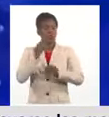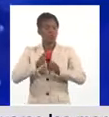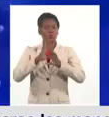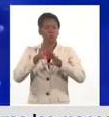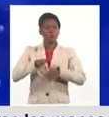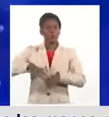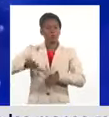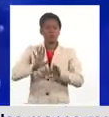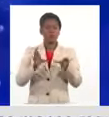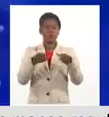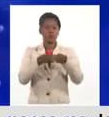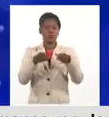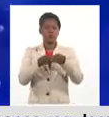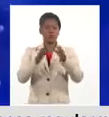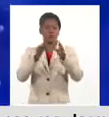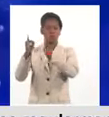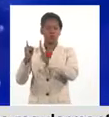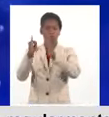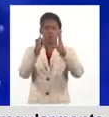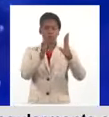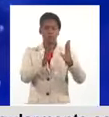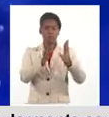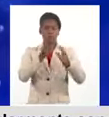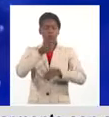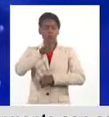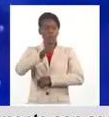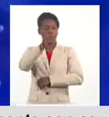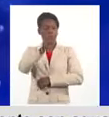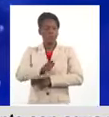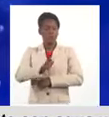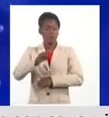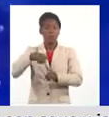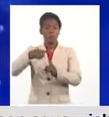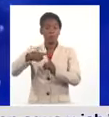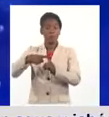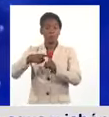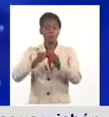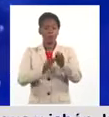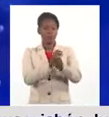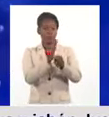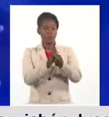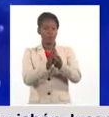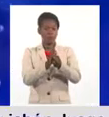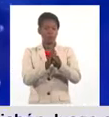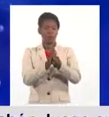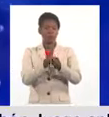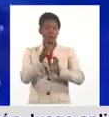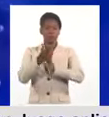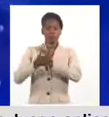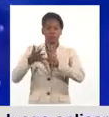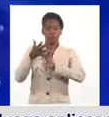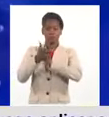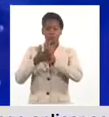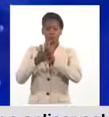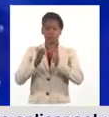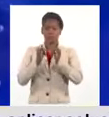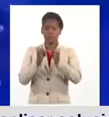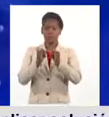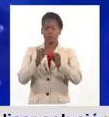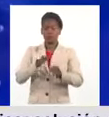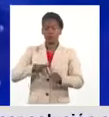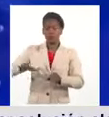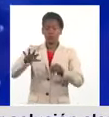la intérprete de lenguas de señas y fundamentalmente a todas las personas que escuchan la información. Como tú